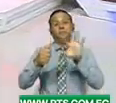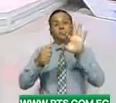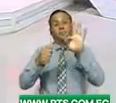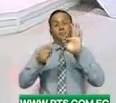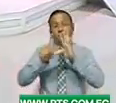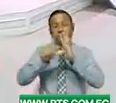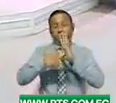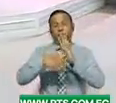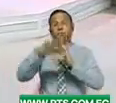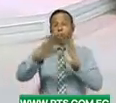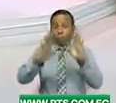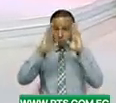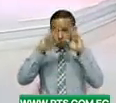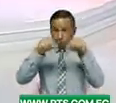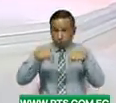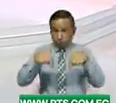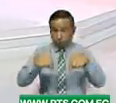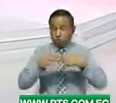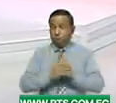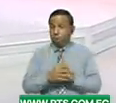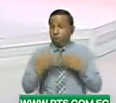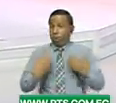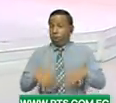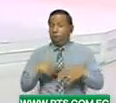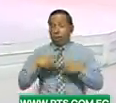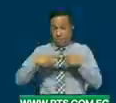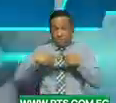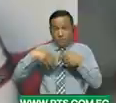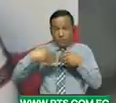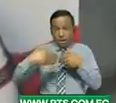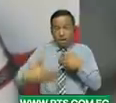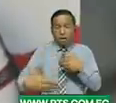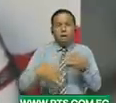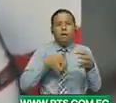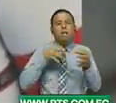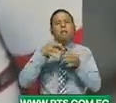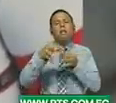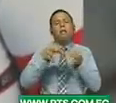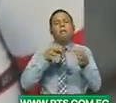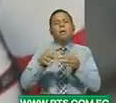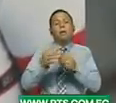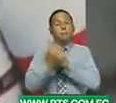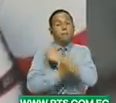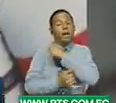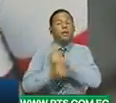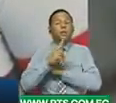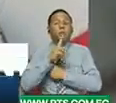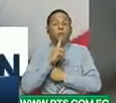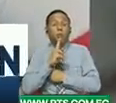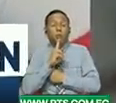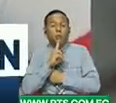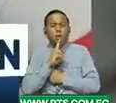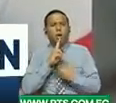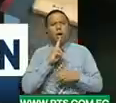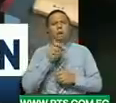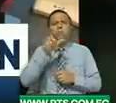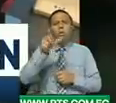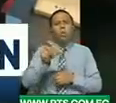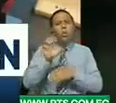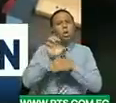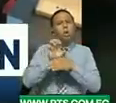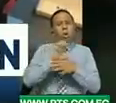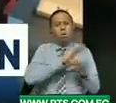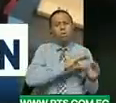amigos, y permanezcan muy atentos porque más adelante les contaremos que en Honduras detienen a un ecuatoriano